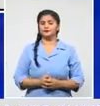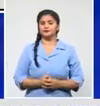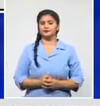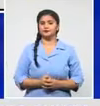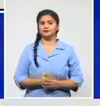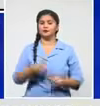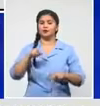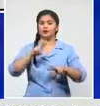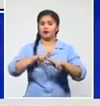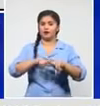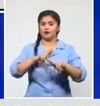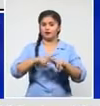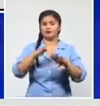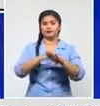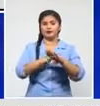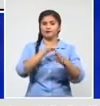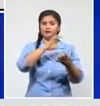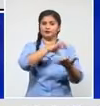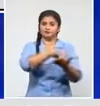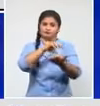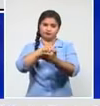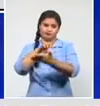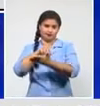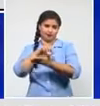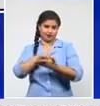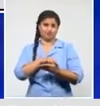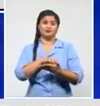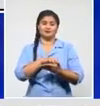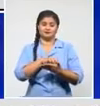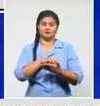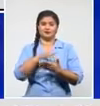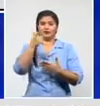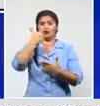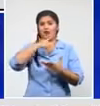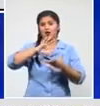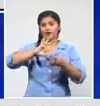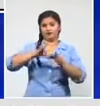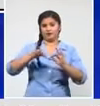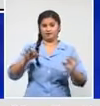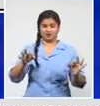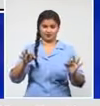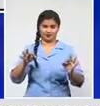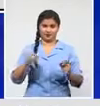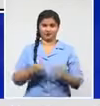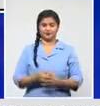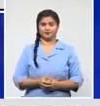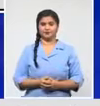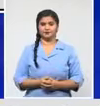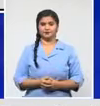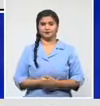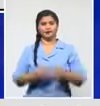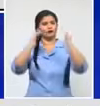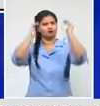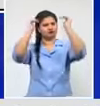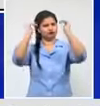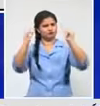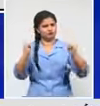en diversos lugares, en Artemisa, así